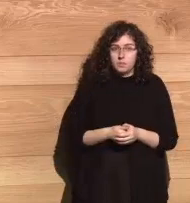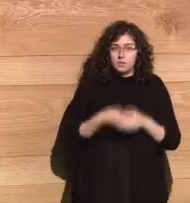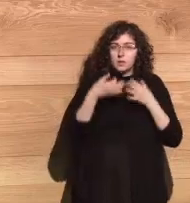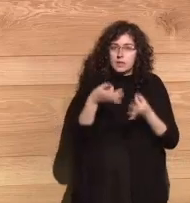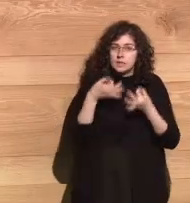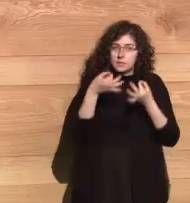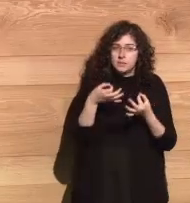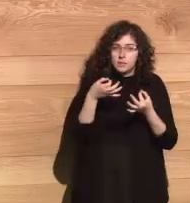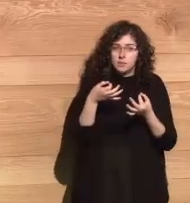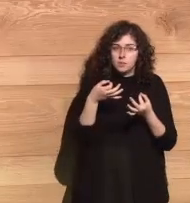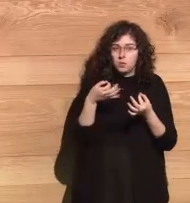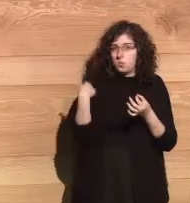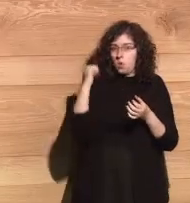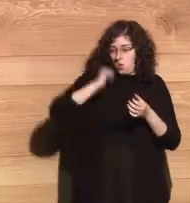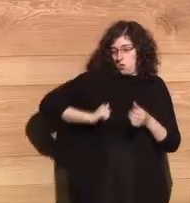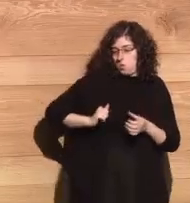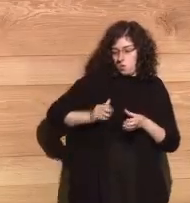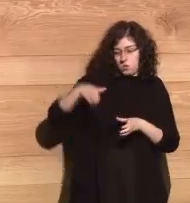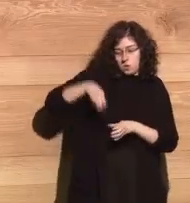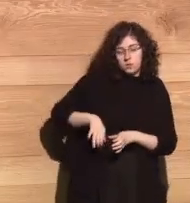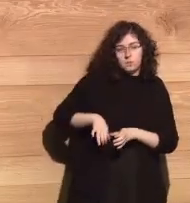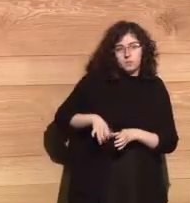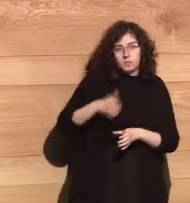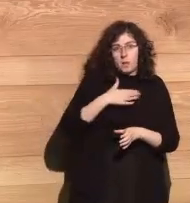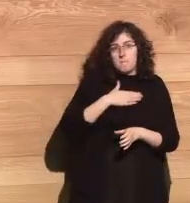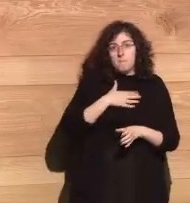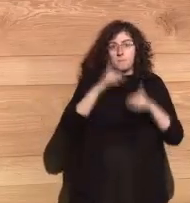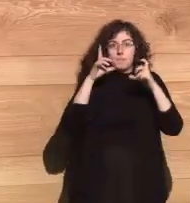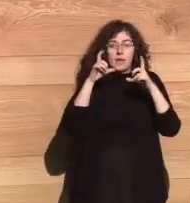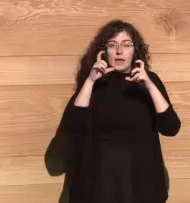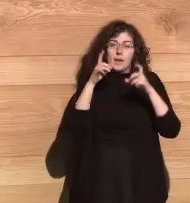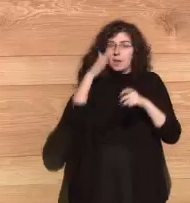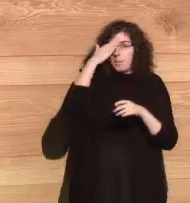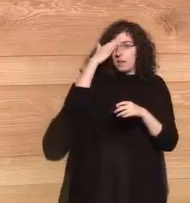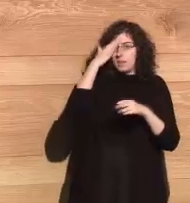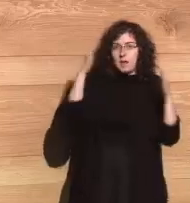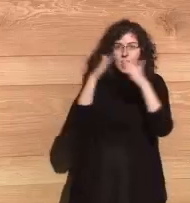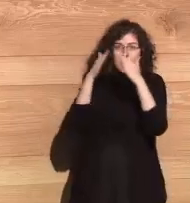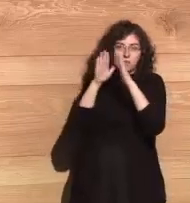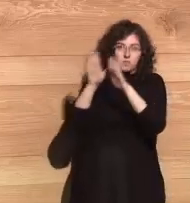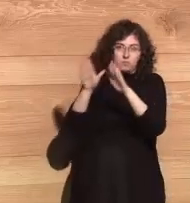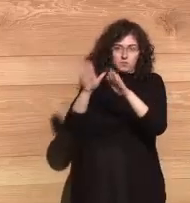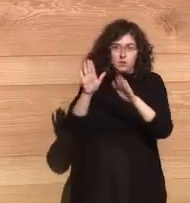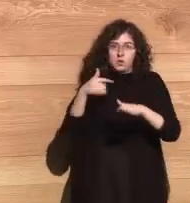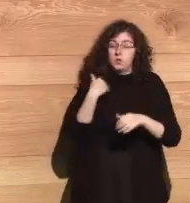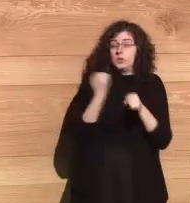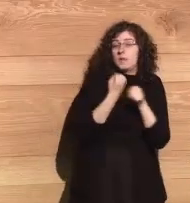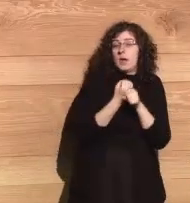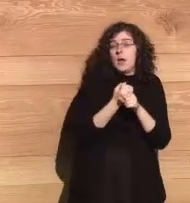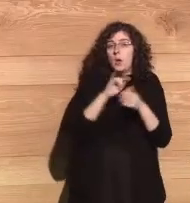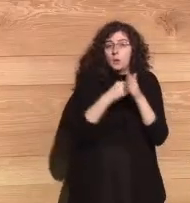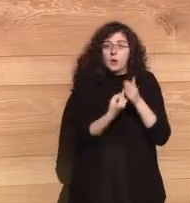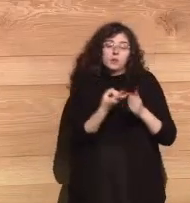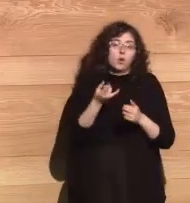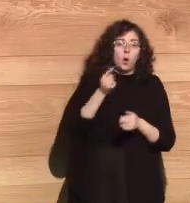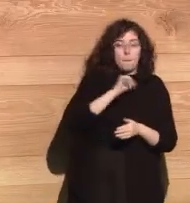siempre iba con un backup cámara, porque dejaba mi cámara principal en la casa porque tengo que trabajar, la verdad es un proyecto personal, ¿no? Y